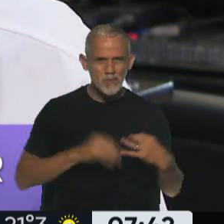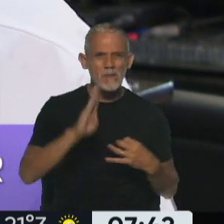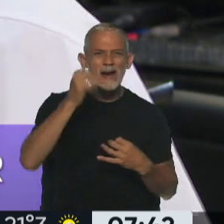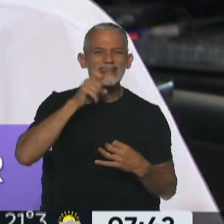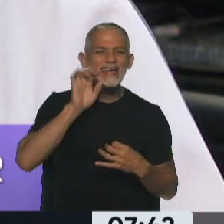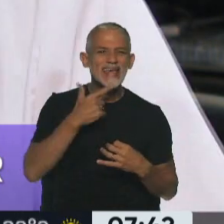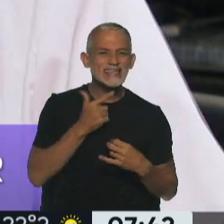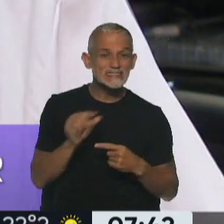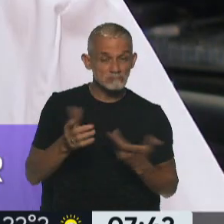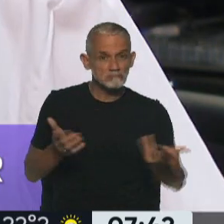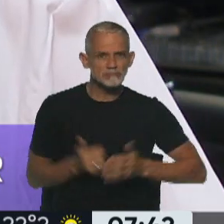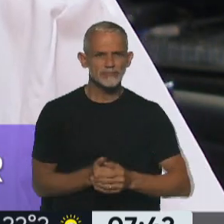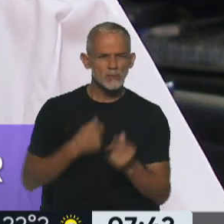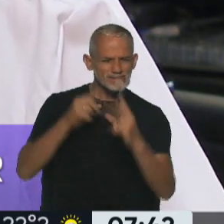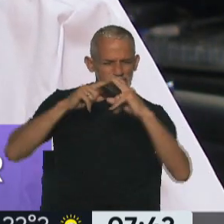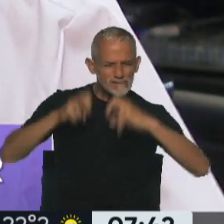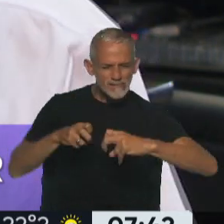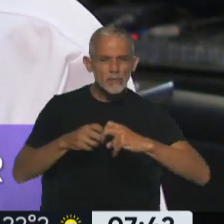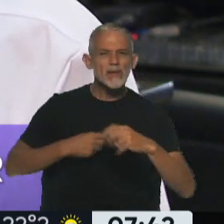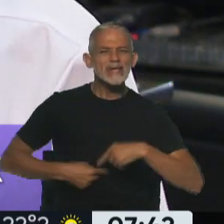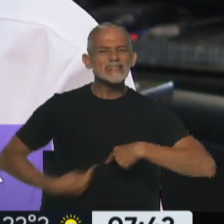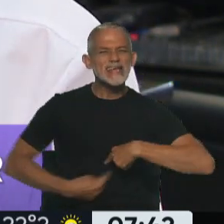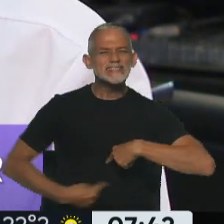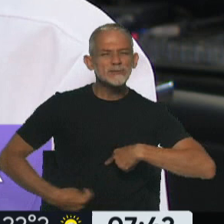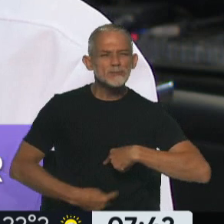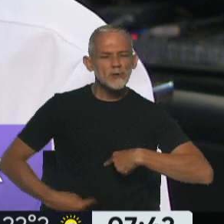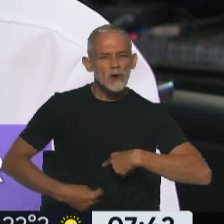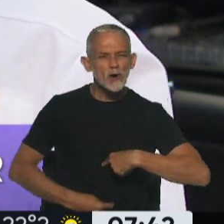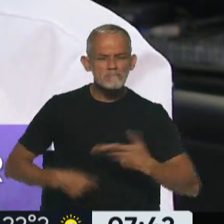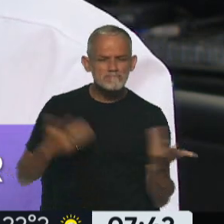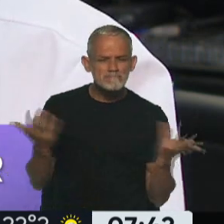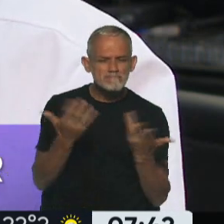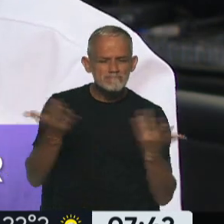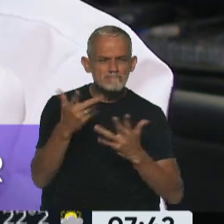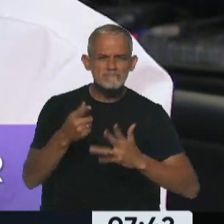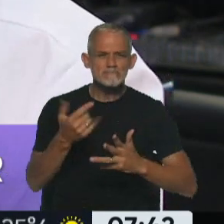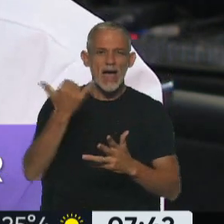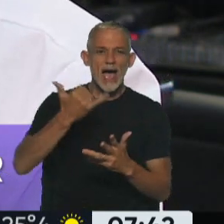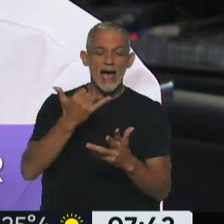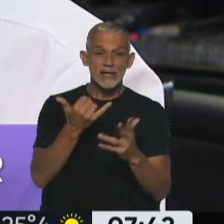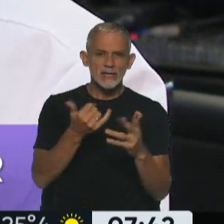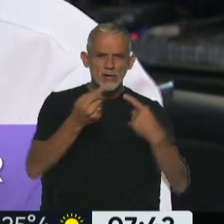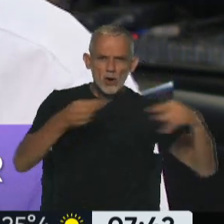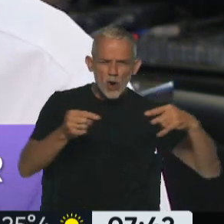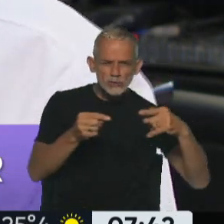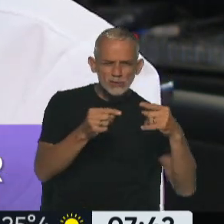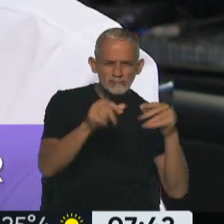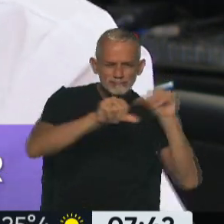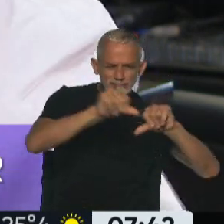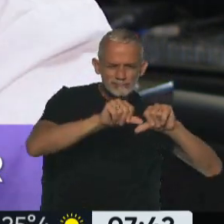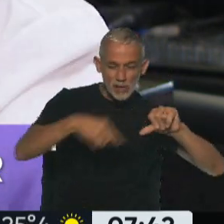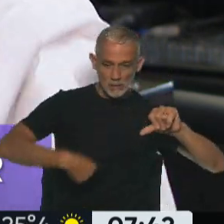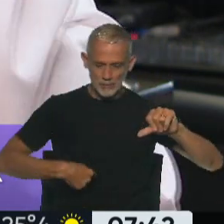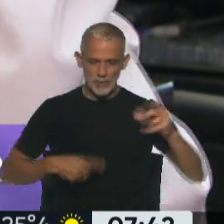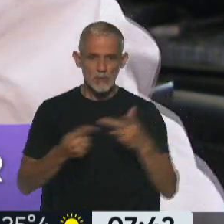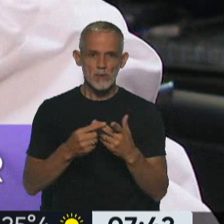un poco particular en el intestino eh Cuál es el impacto que tienen distintos compuestos eh tanto en